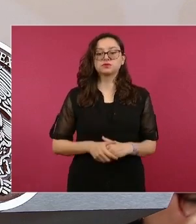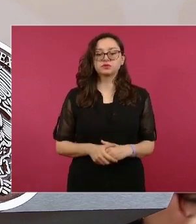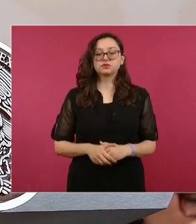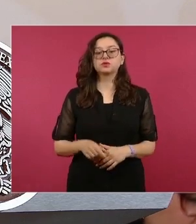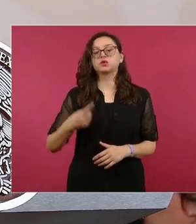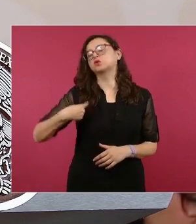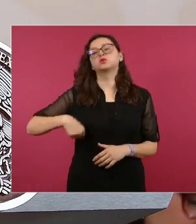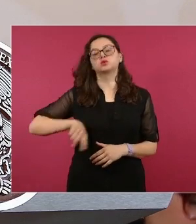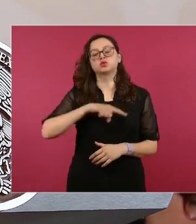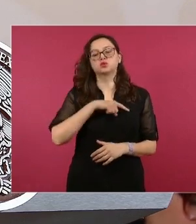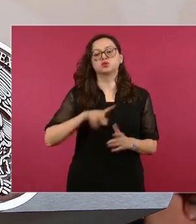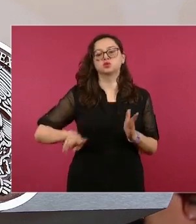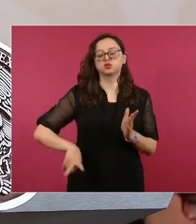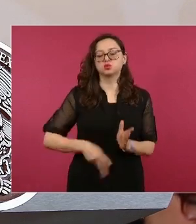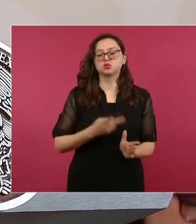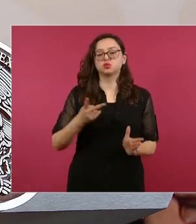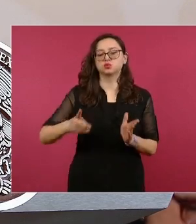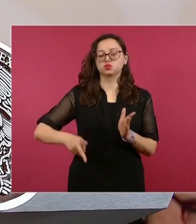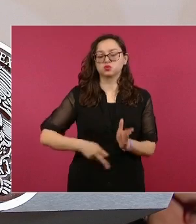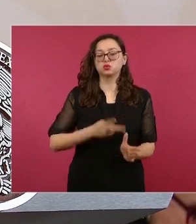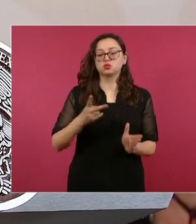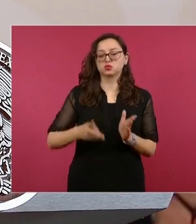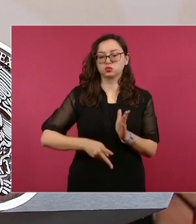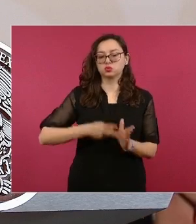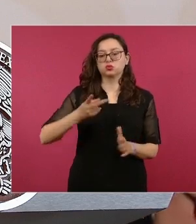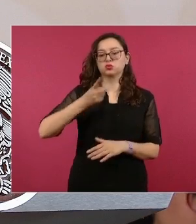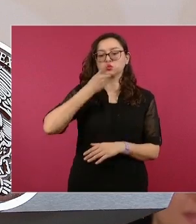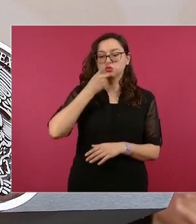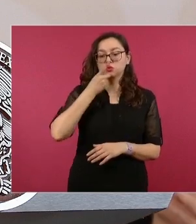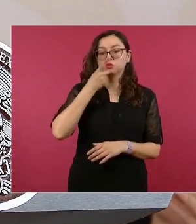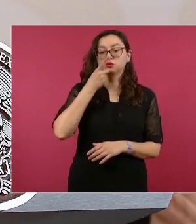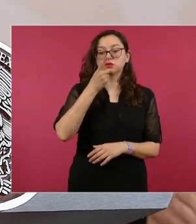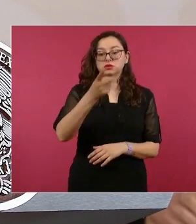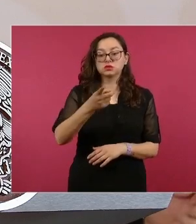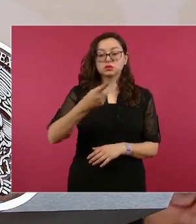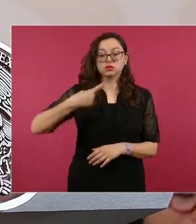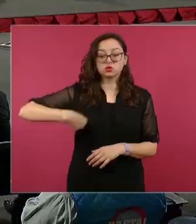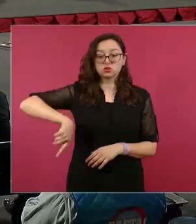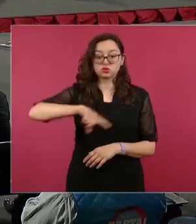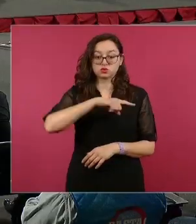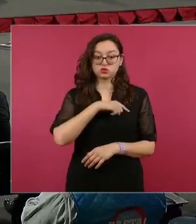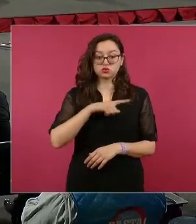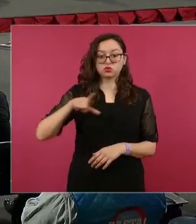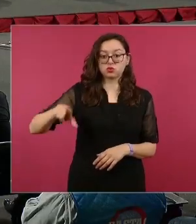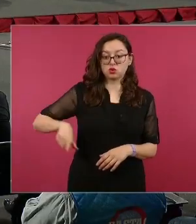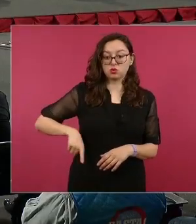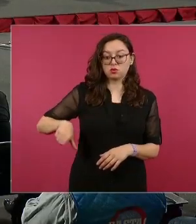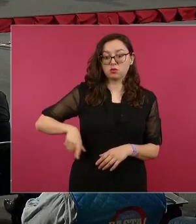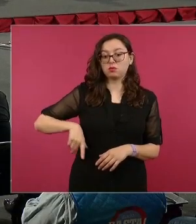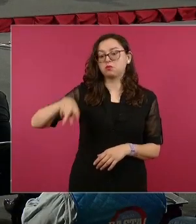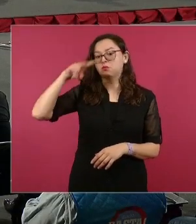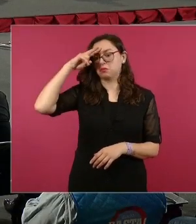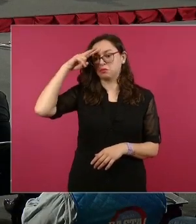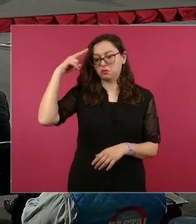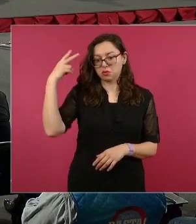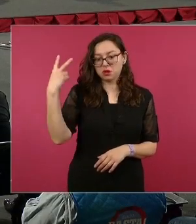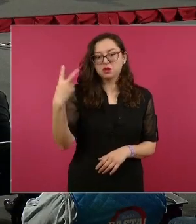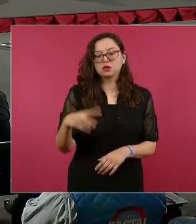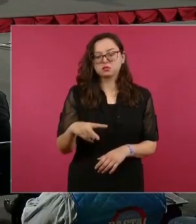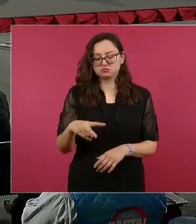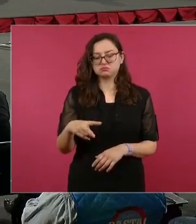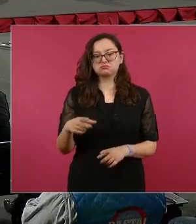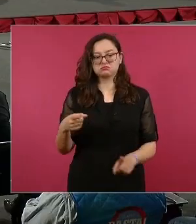otras ocasiones, el Gobierno de México está comprometido con el desarrollo armónico